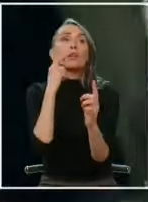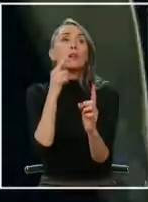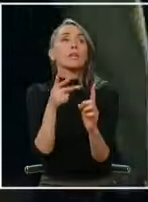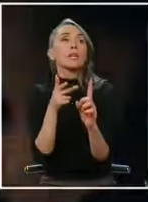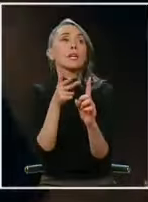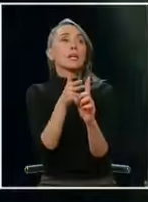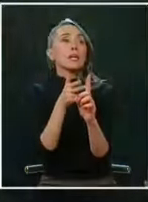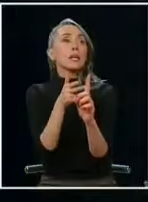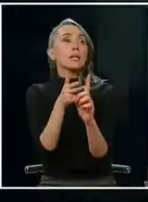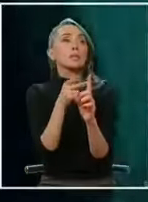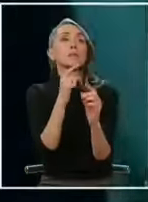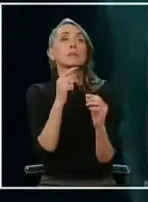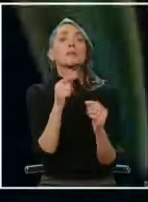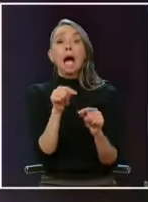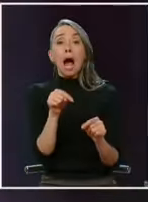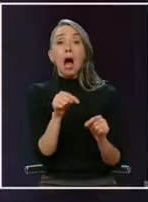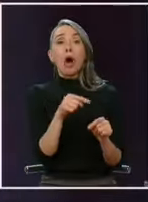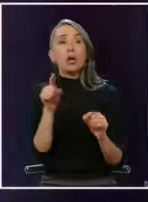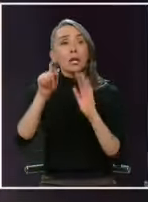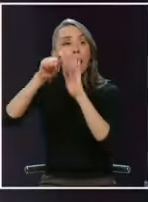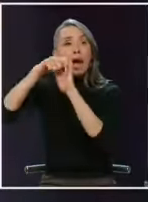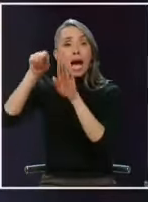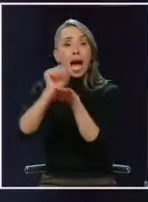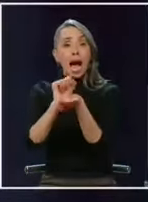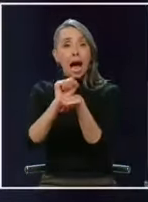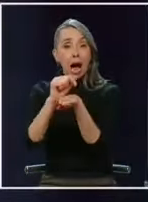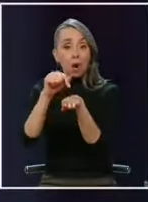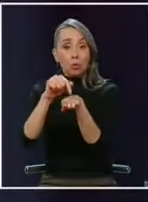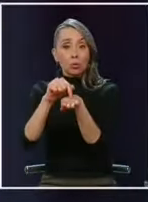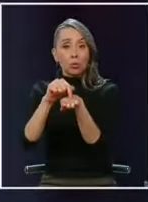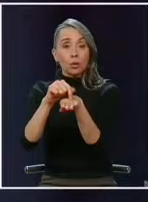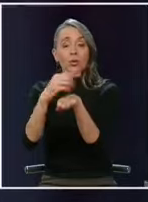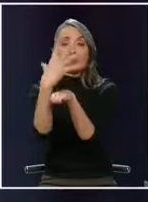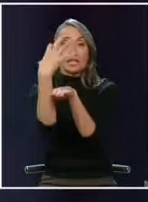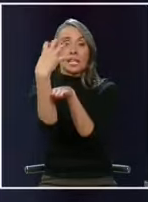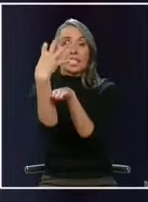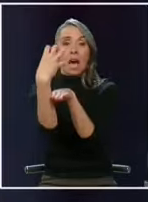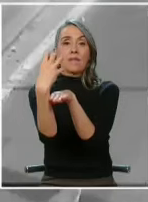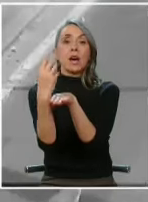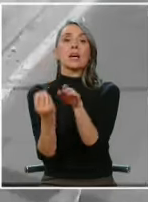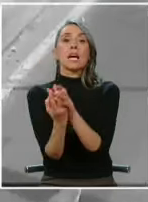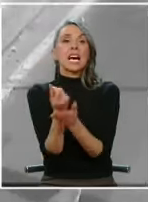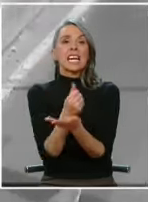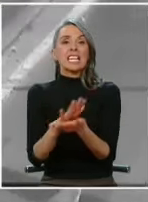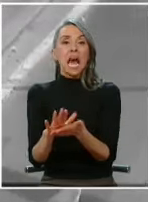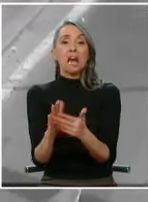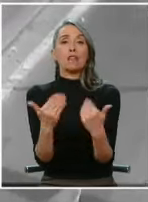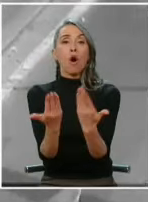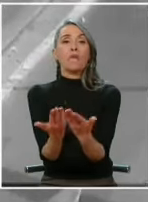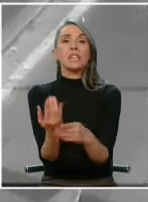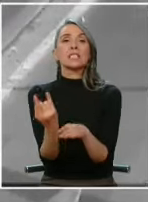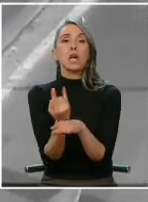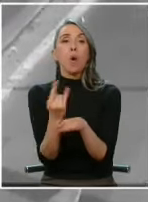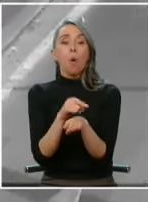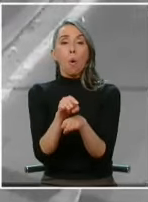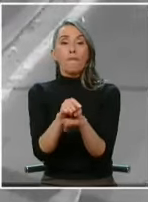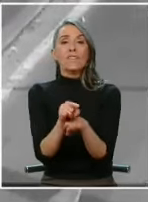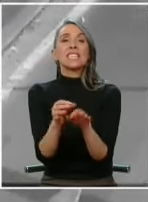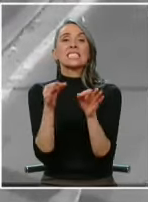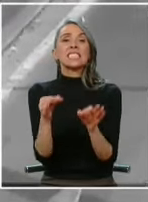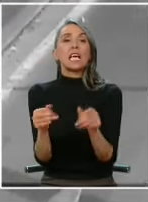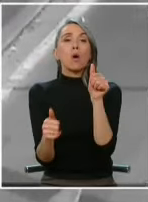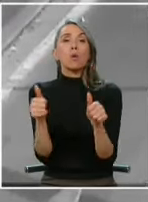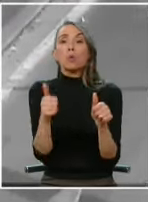ataque y ahora podrían ser grabados desde el interior del vehículo con la nueva función gratuita de Uber seguridad